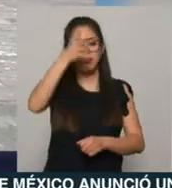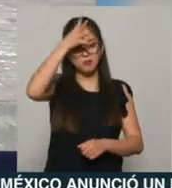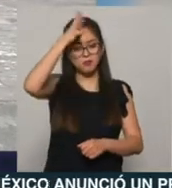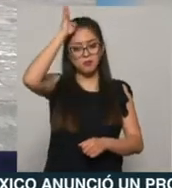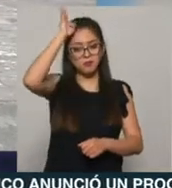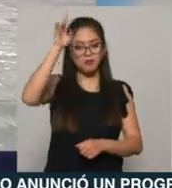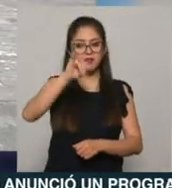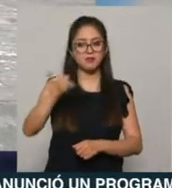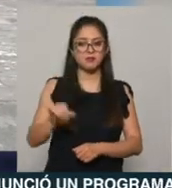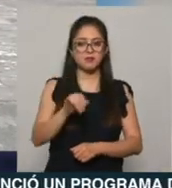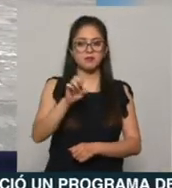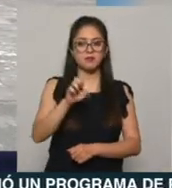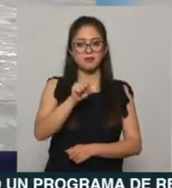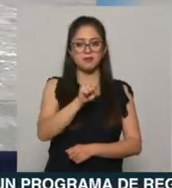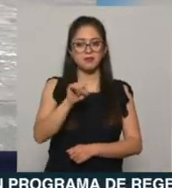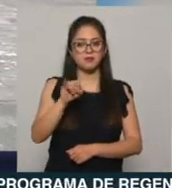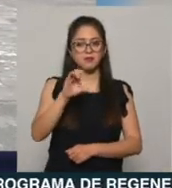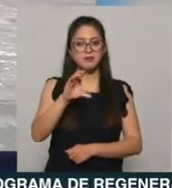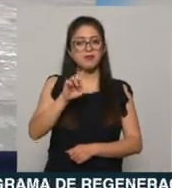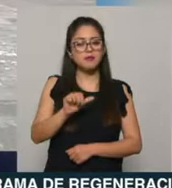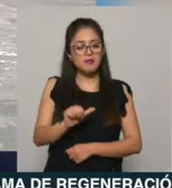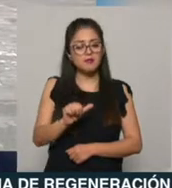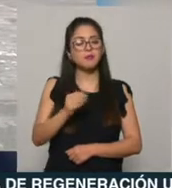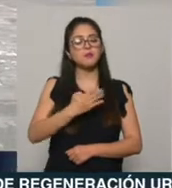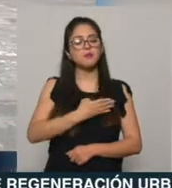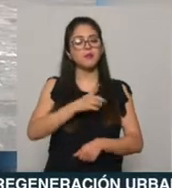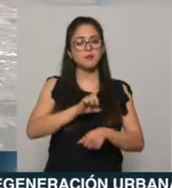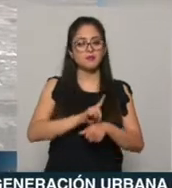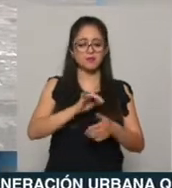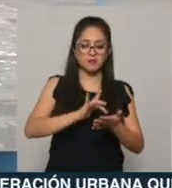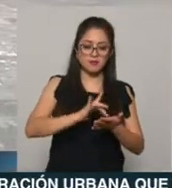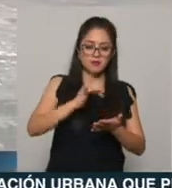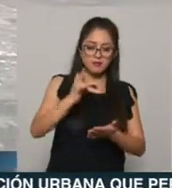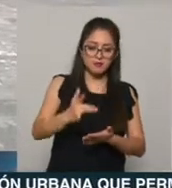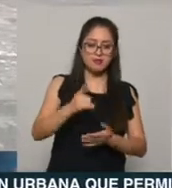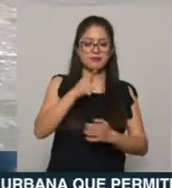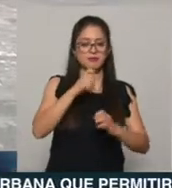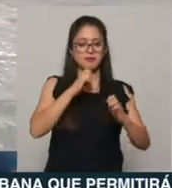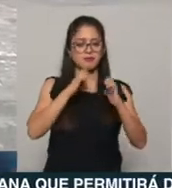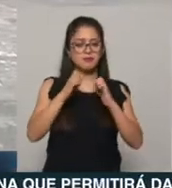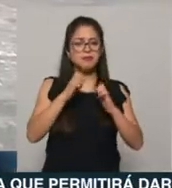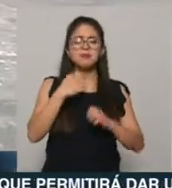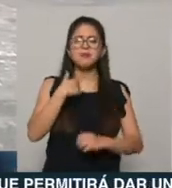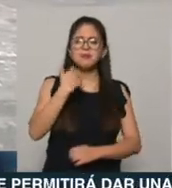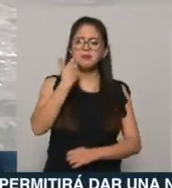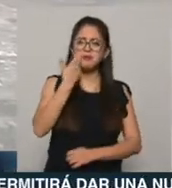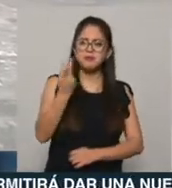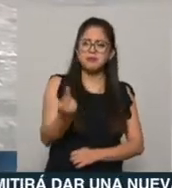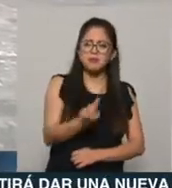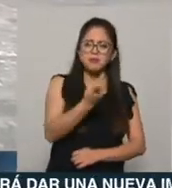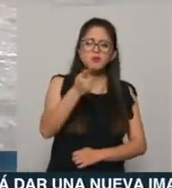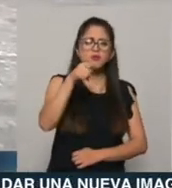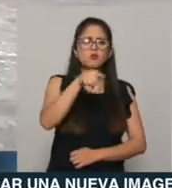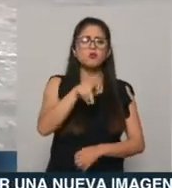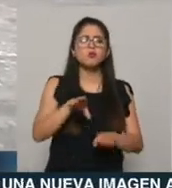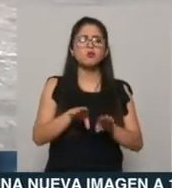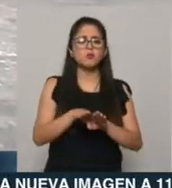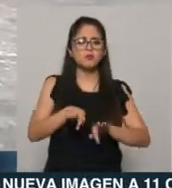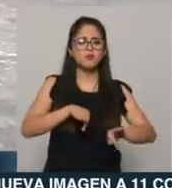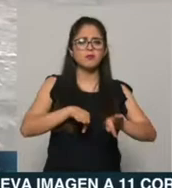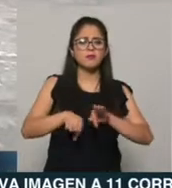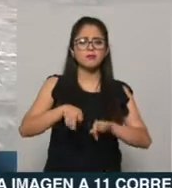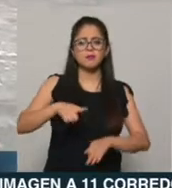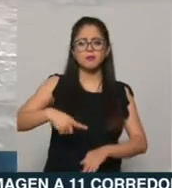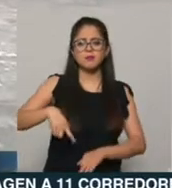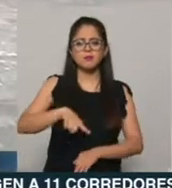tercera Jessica Peralta. Jessica, muy buenos días, gracias por recibirnos Hola. y preguntar, Jessica, ¿cómo es el trabajo de las mujeres aquí en el